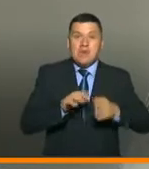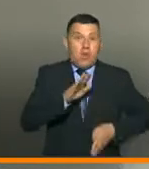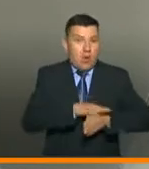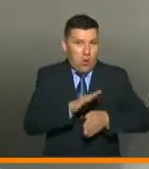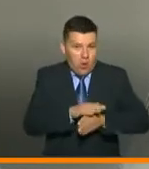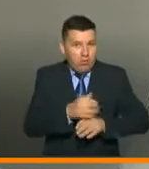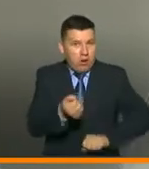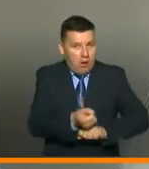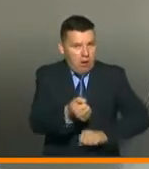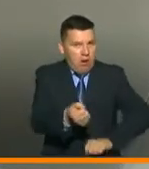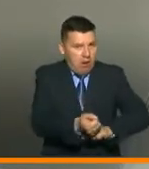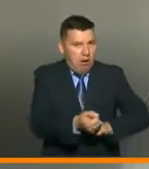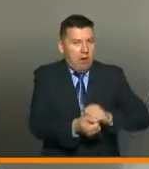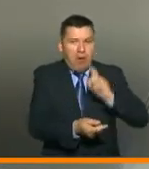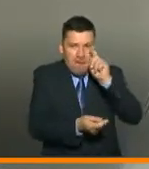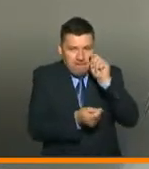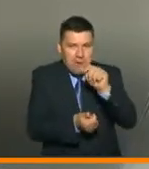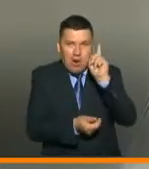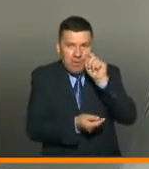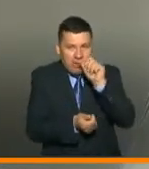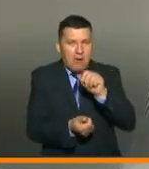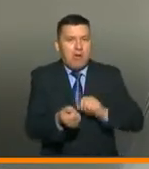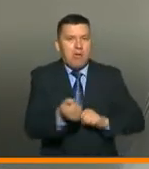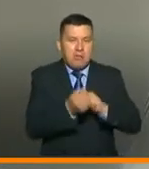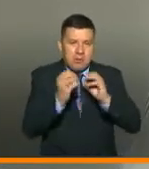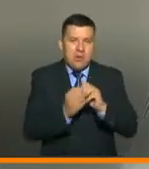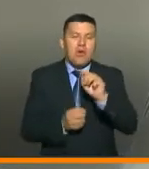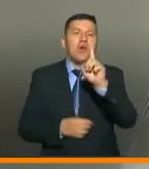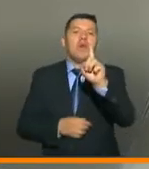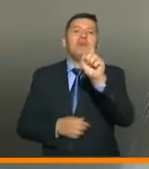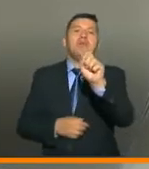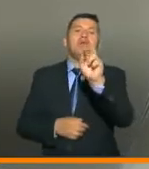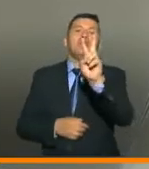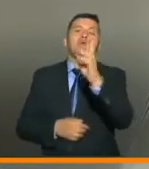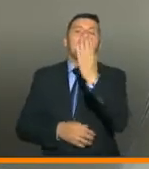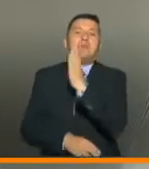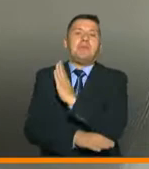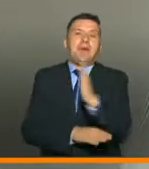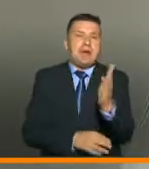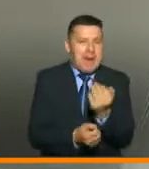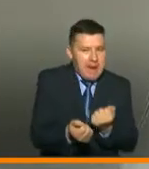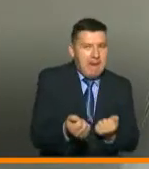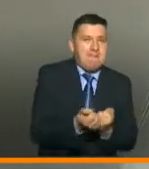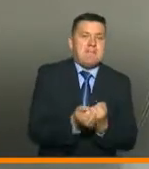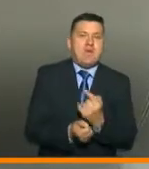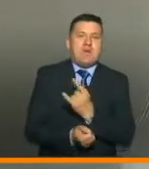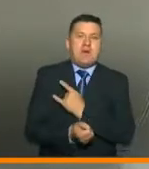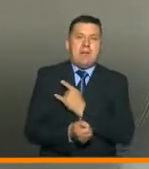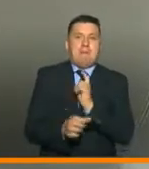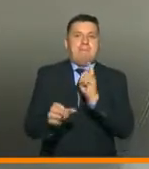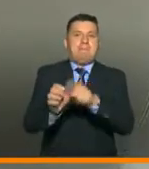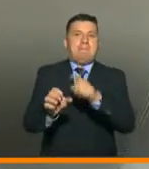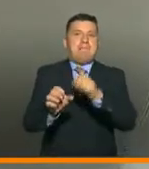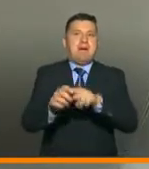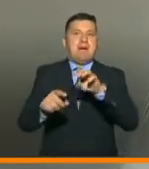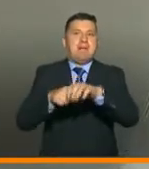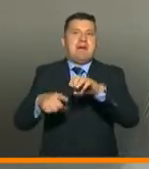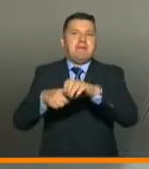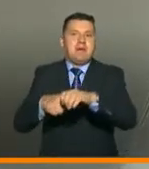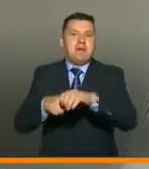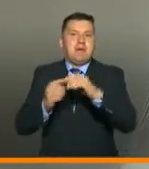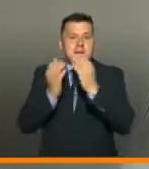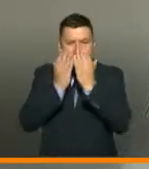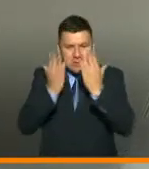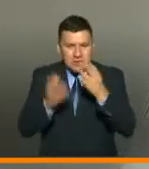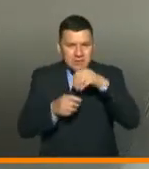continúa y el aporte, presidente, del gobierno llega a 1.2 billones para apoyar en el valor de la matrícula a todas las instituciones